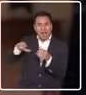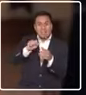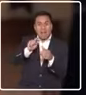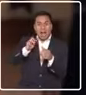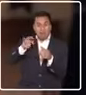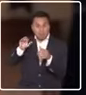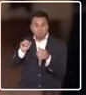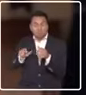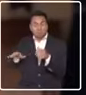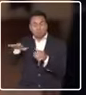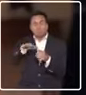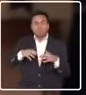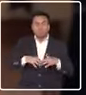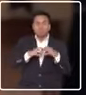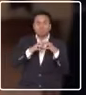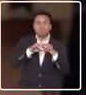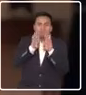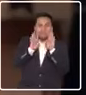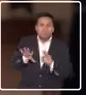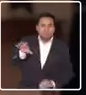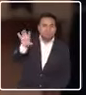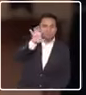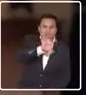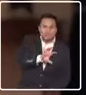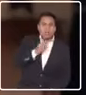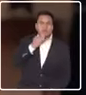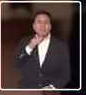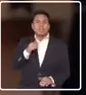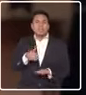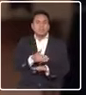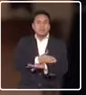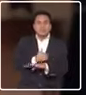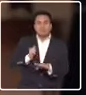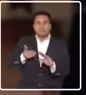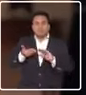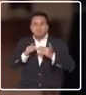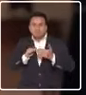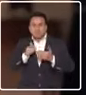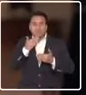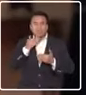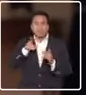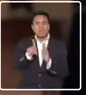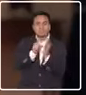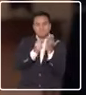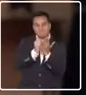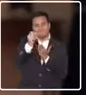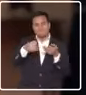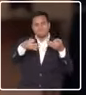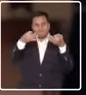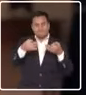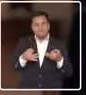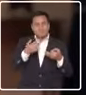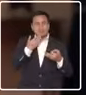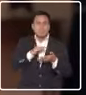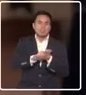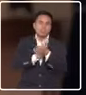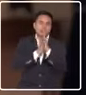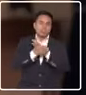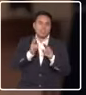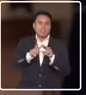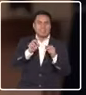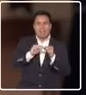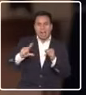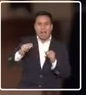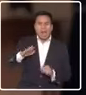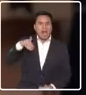la sustentabilidad de los ecosistemas la participación temprana de las comunidades y la legitimidad de todo lo que se haga de